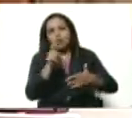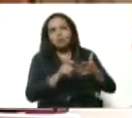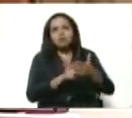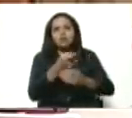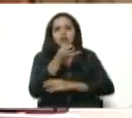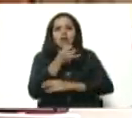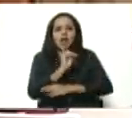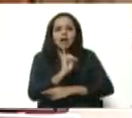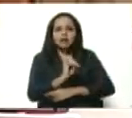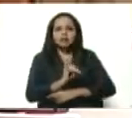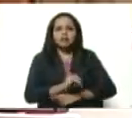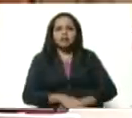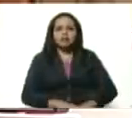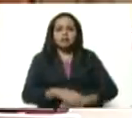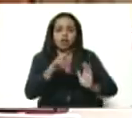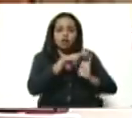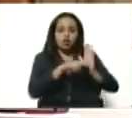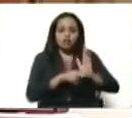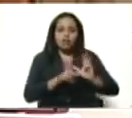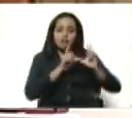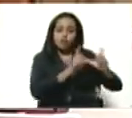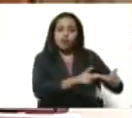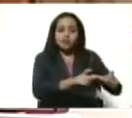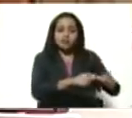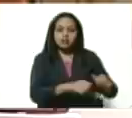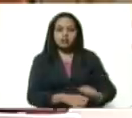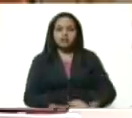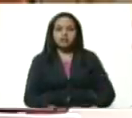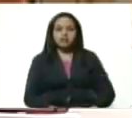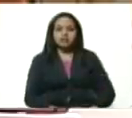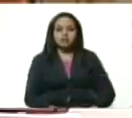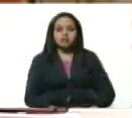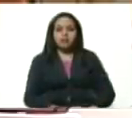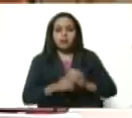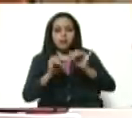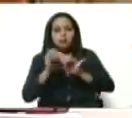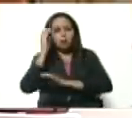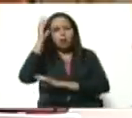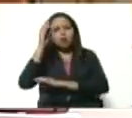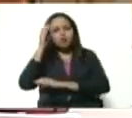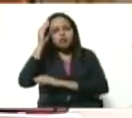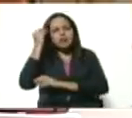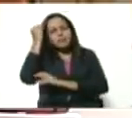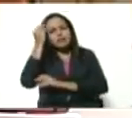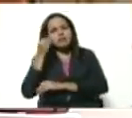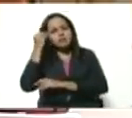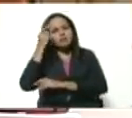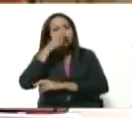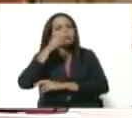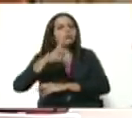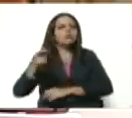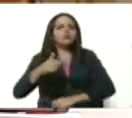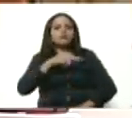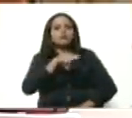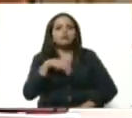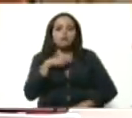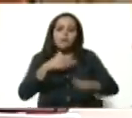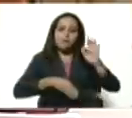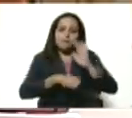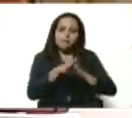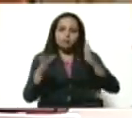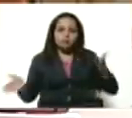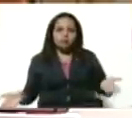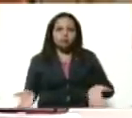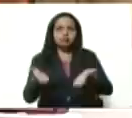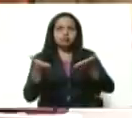mantiene así que con la conciencia y la sabiduría popular nosotros vamos avanzando